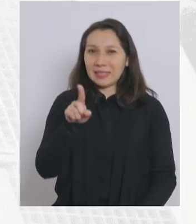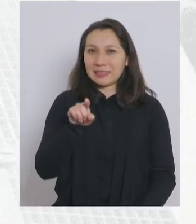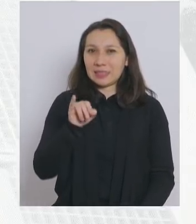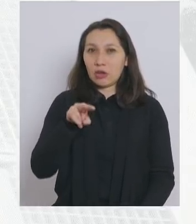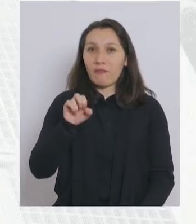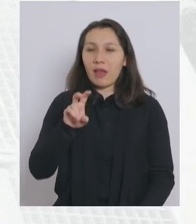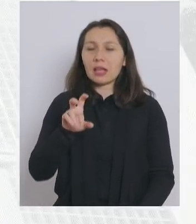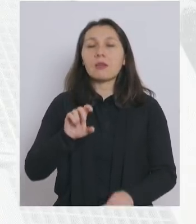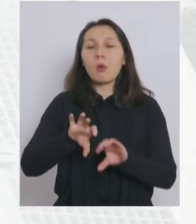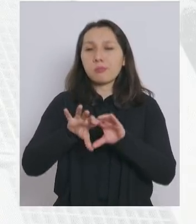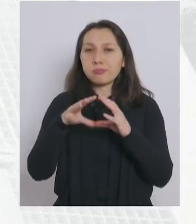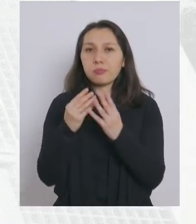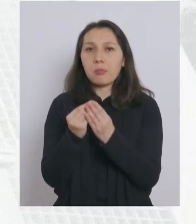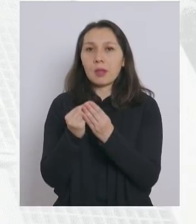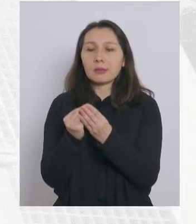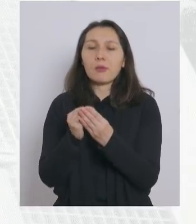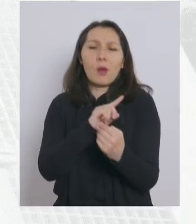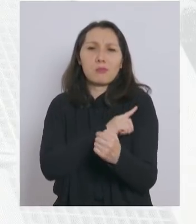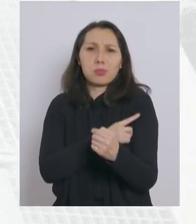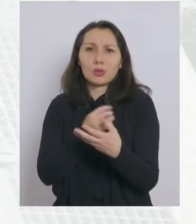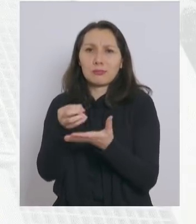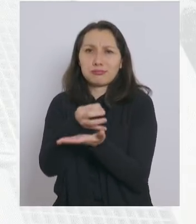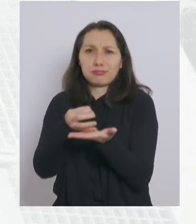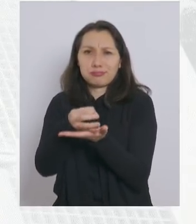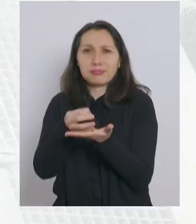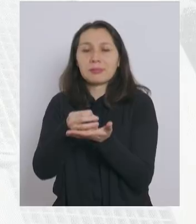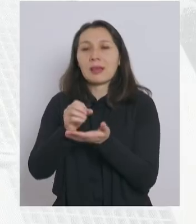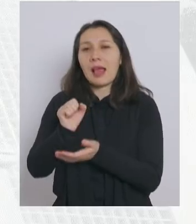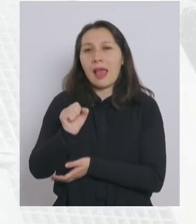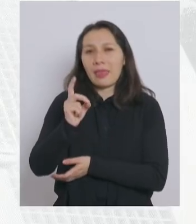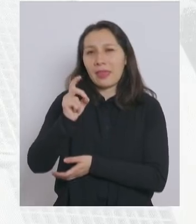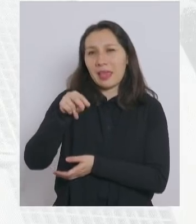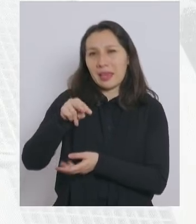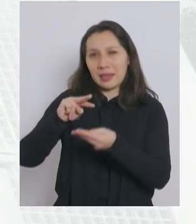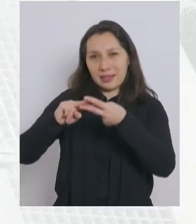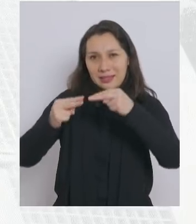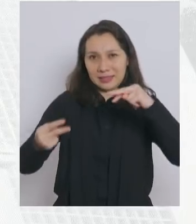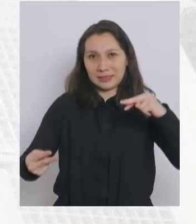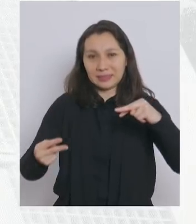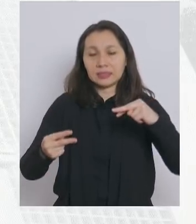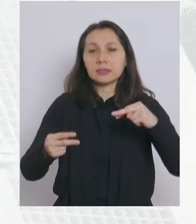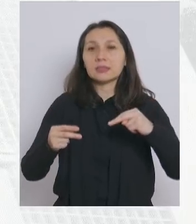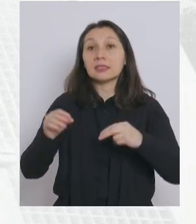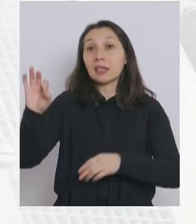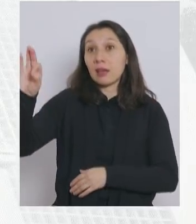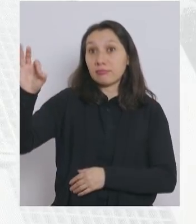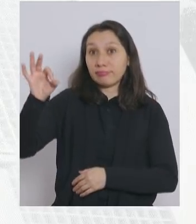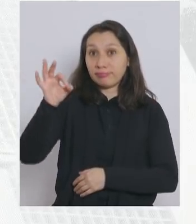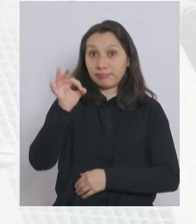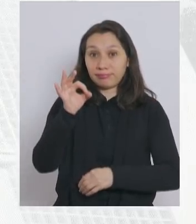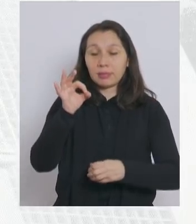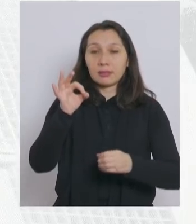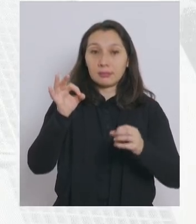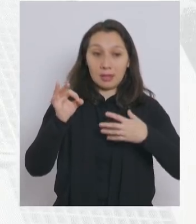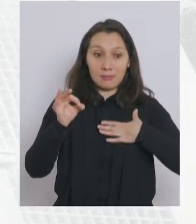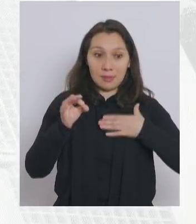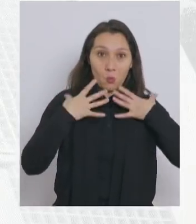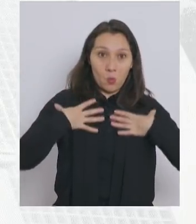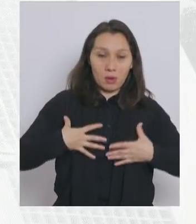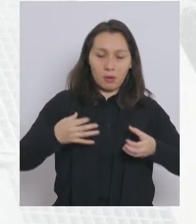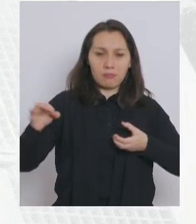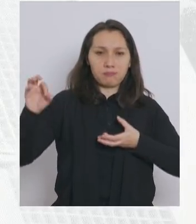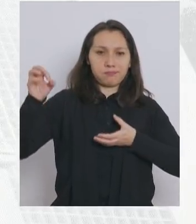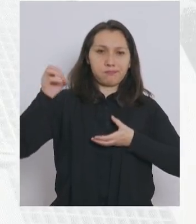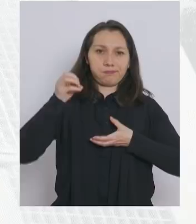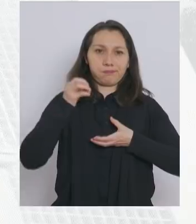administramos a un nivel de proteína. Entonces, aquí estamos en ADN o DNA. El adenovirus ingresa a la célula, deposita el